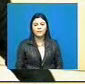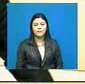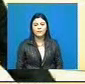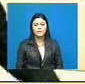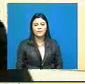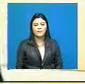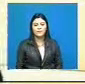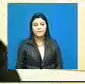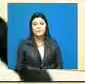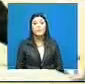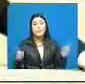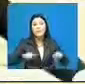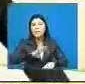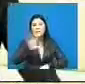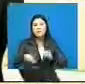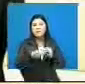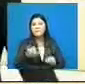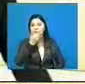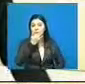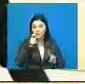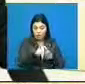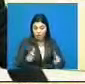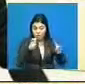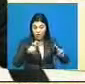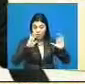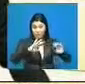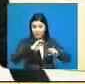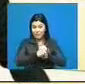Distrae usted también al Congreso de la República